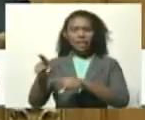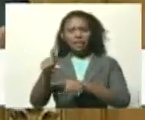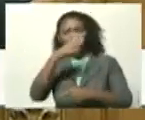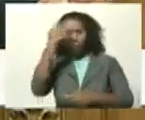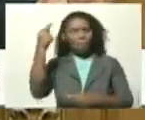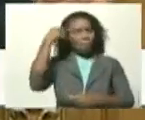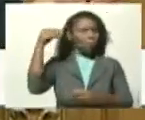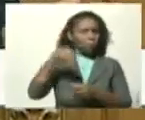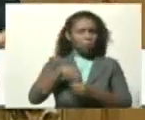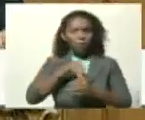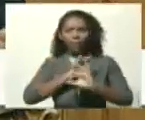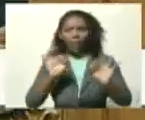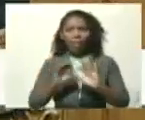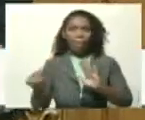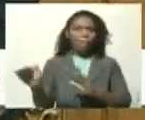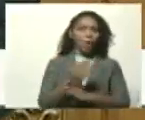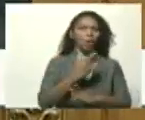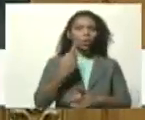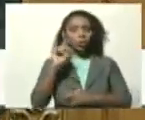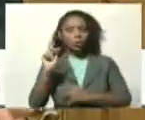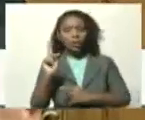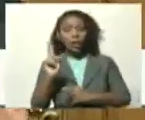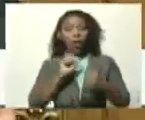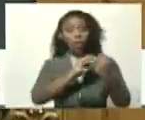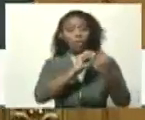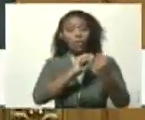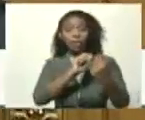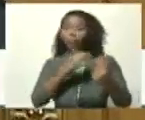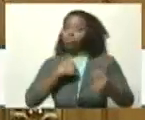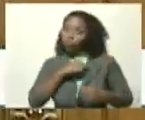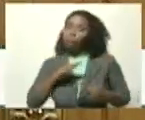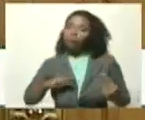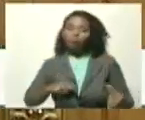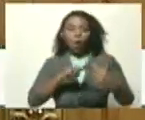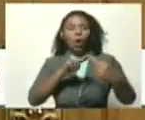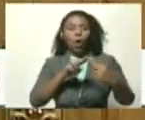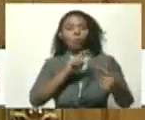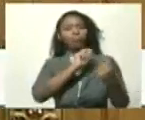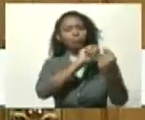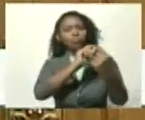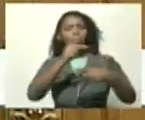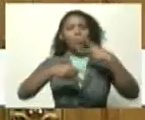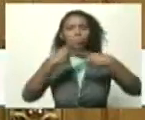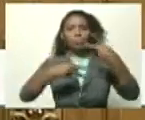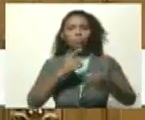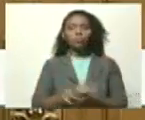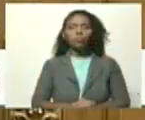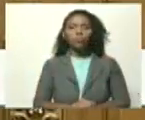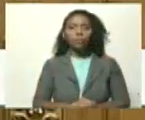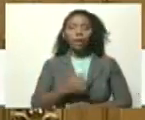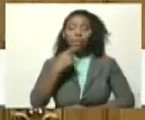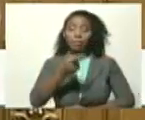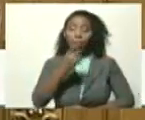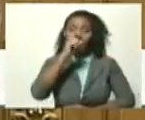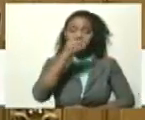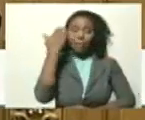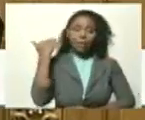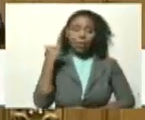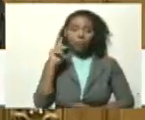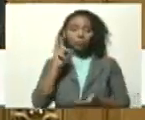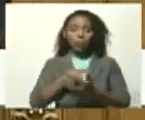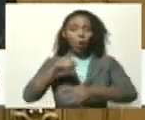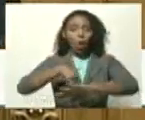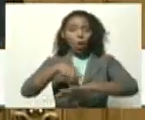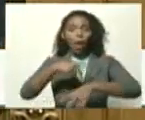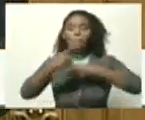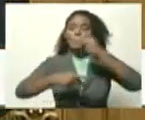nadie. Y en los debates donde tengamos que encontrarnos, nos encontraremos en el debate político. Decíamos el año pasado que había llegado la hora de